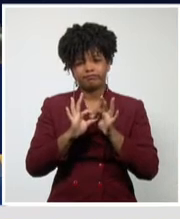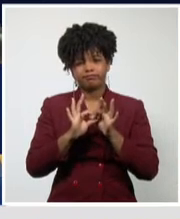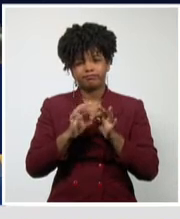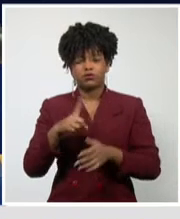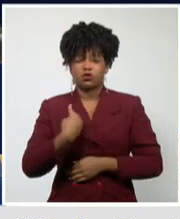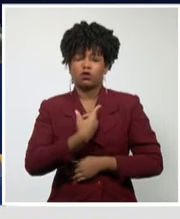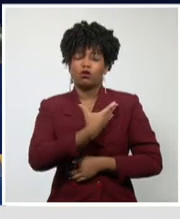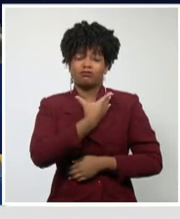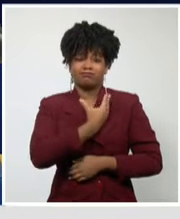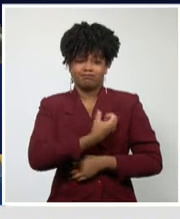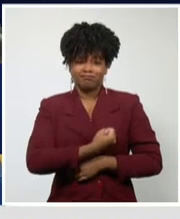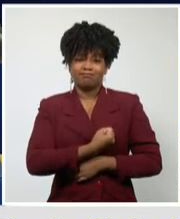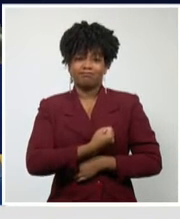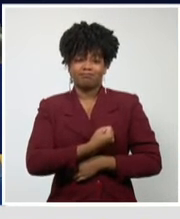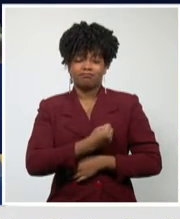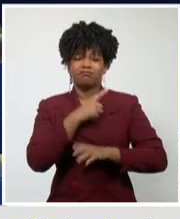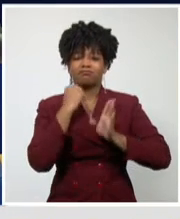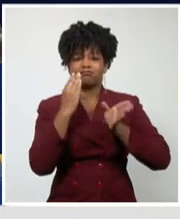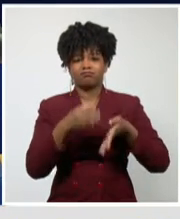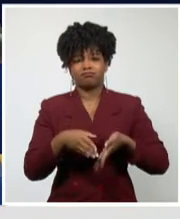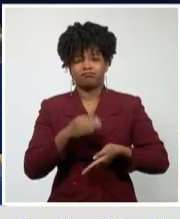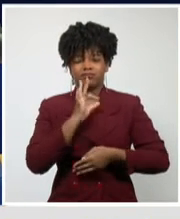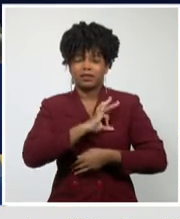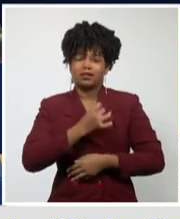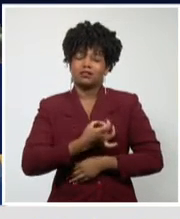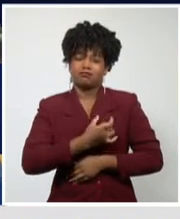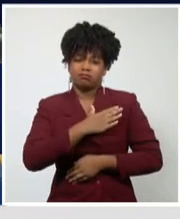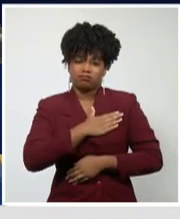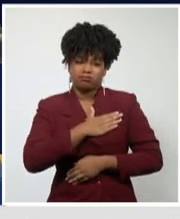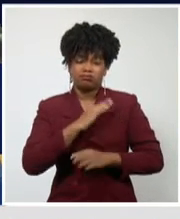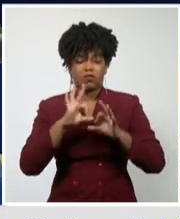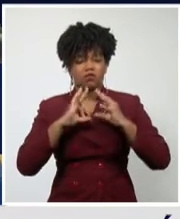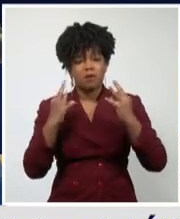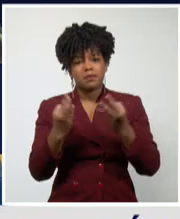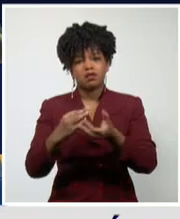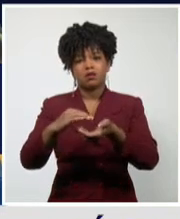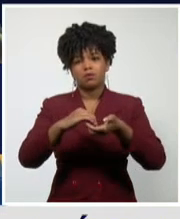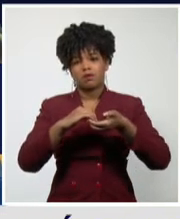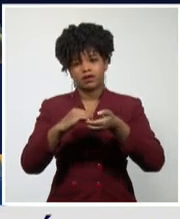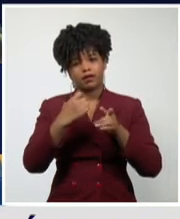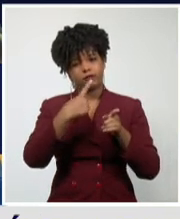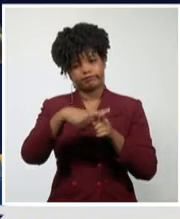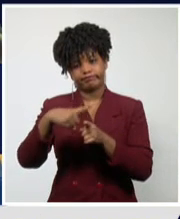su fallecimiento y nuestras condolencias, familias, compañeros y demás.